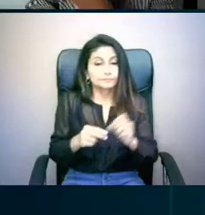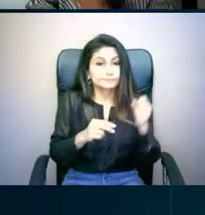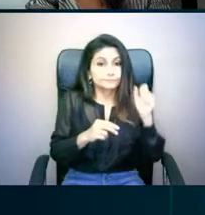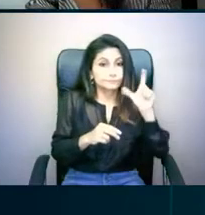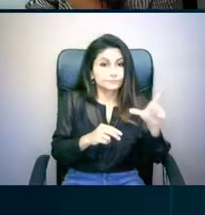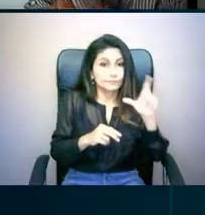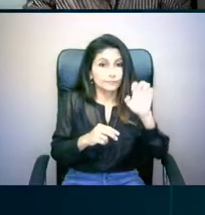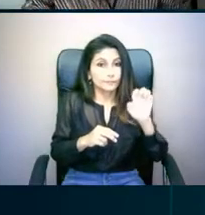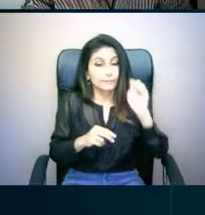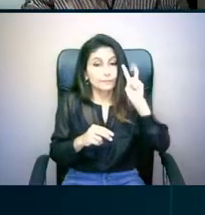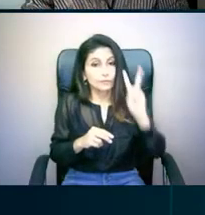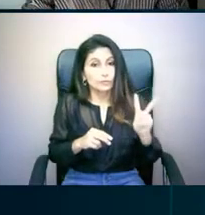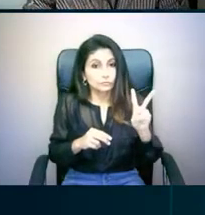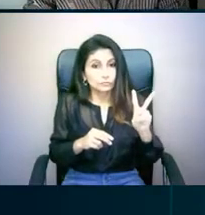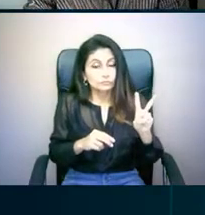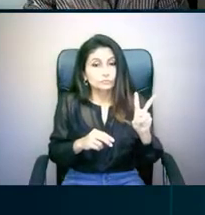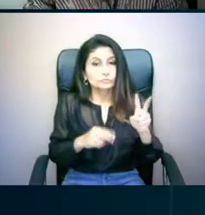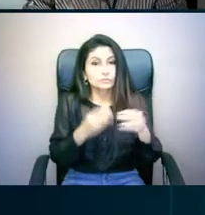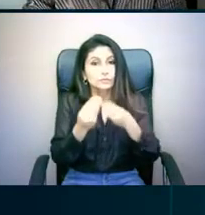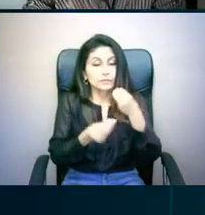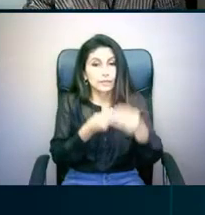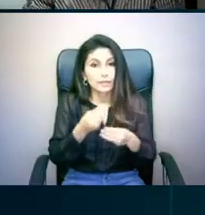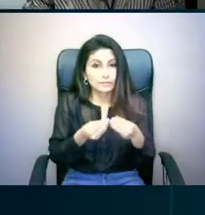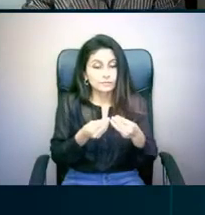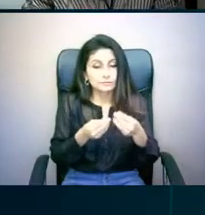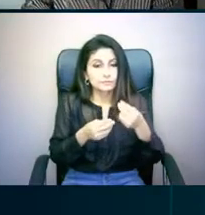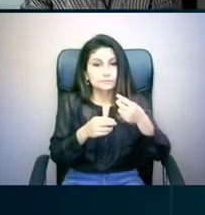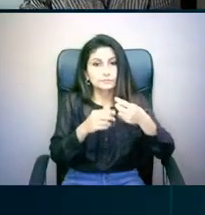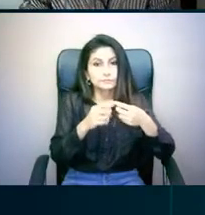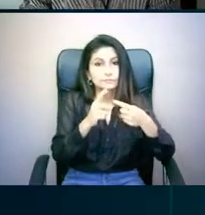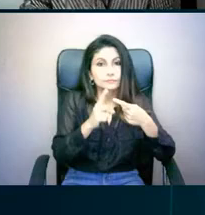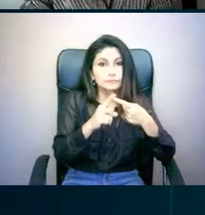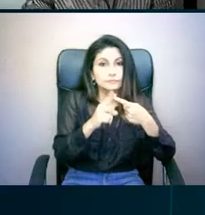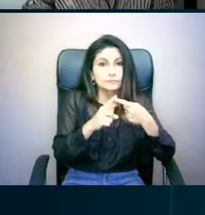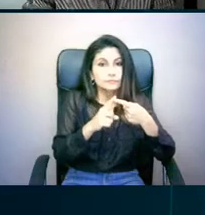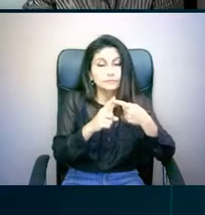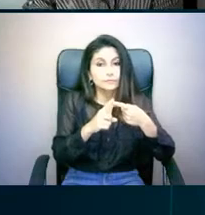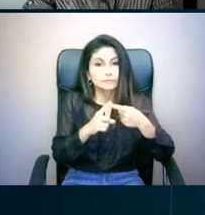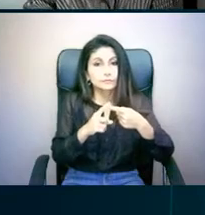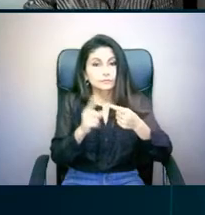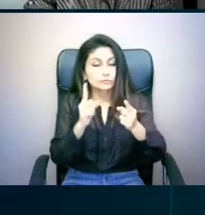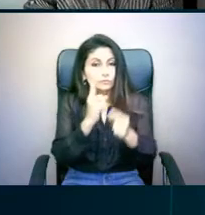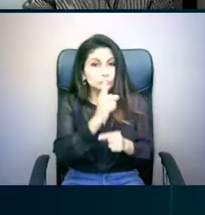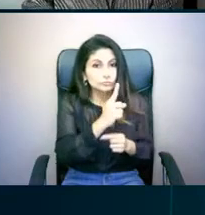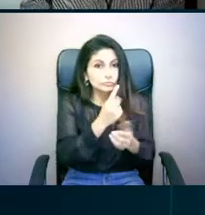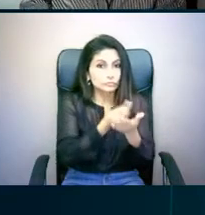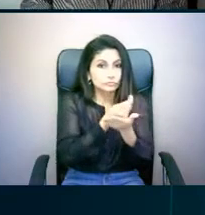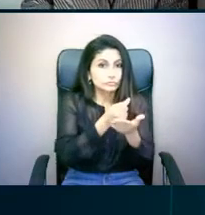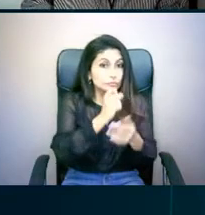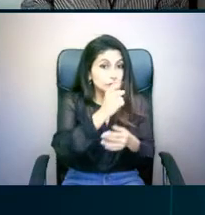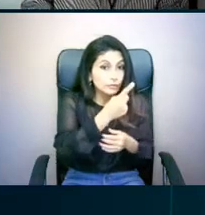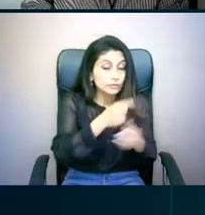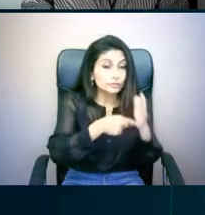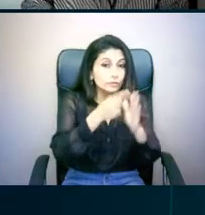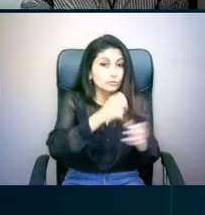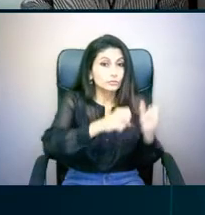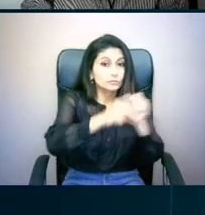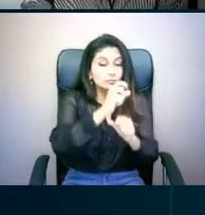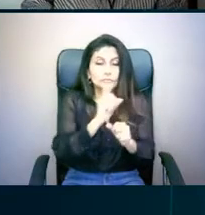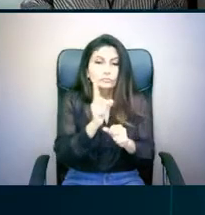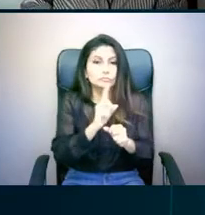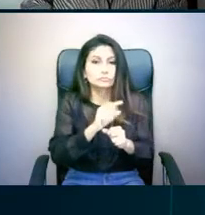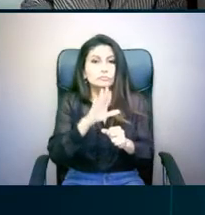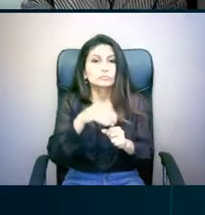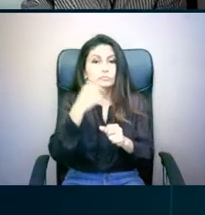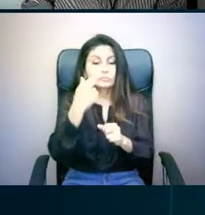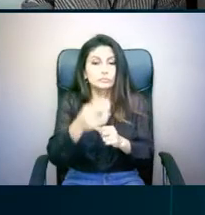que es lípidos extraídos 2, lo que se hizo fue no reemplazar de una vez el lodo primario, sino que se reemplazó